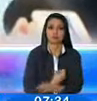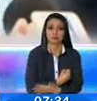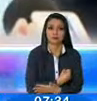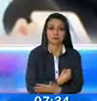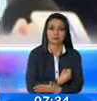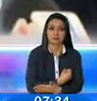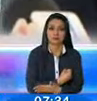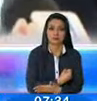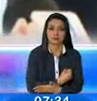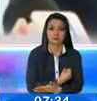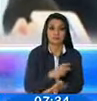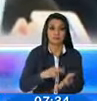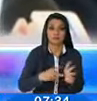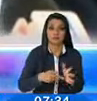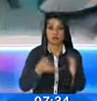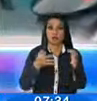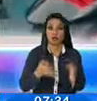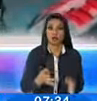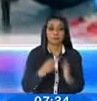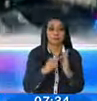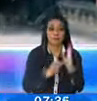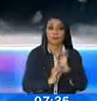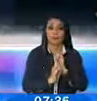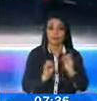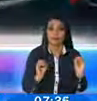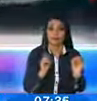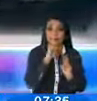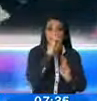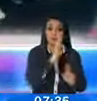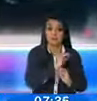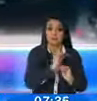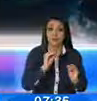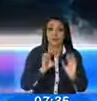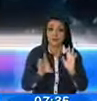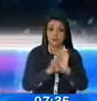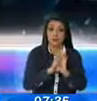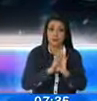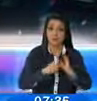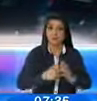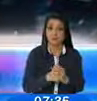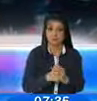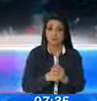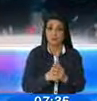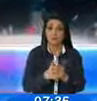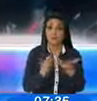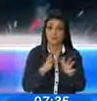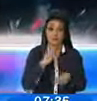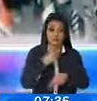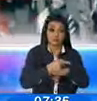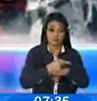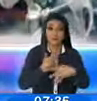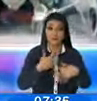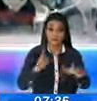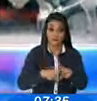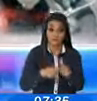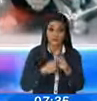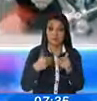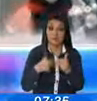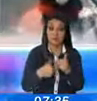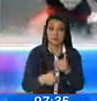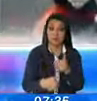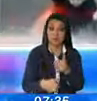circulación porque está incumpliendo la norma. Además, se dio a conocer que a partir de la ejecución de estas disposiciones habrá